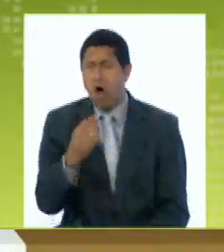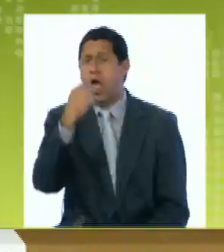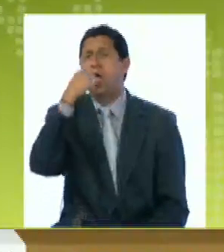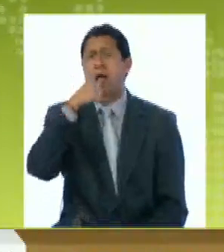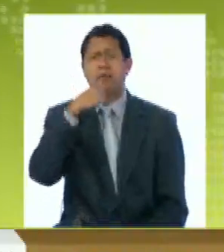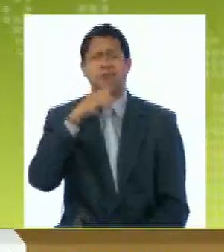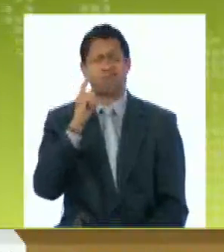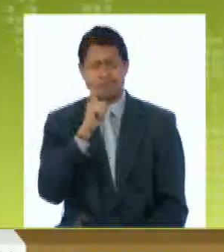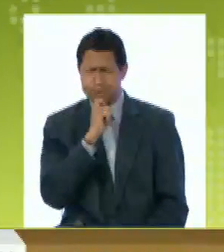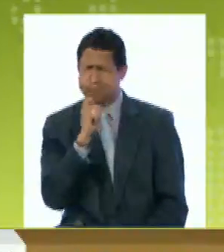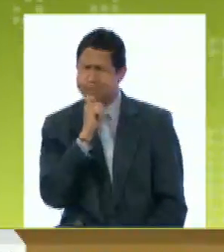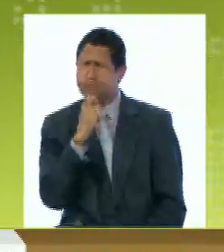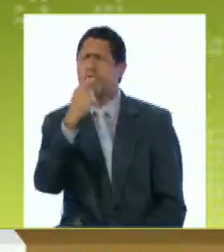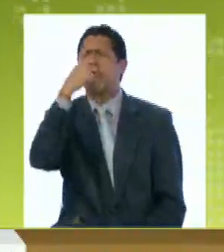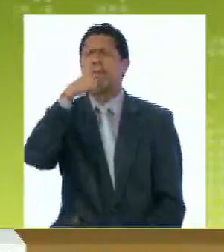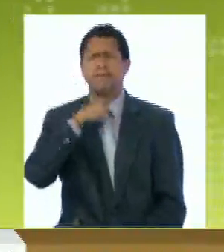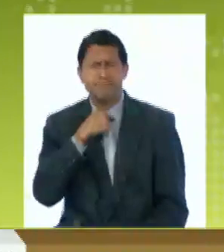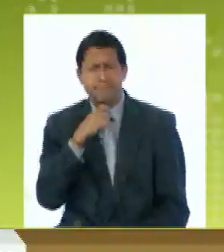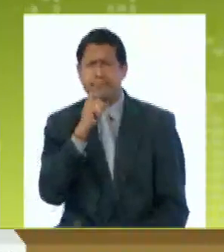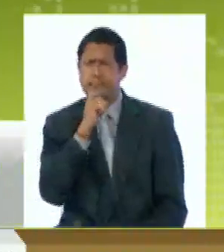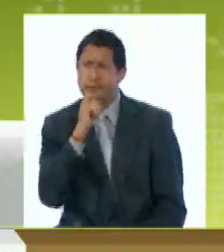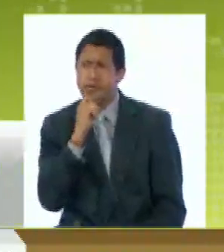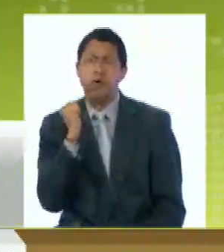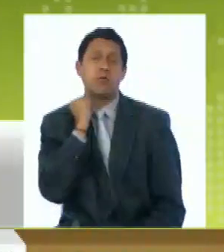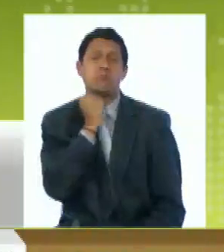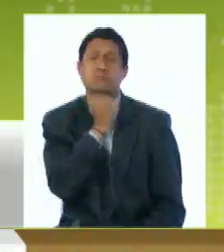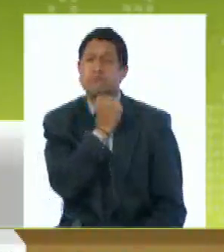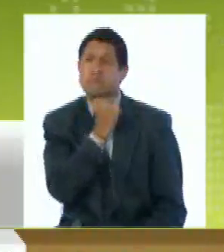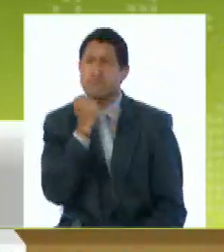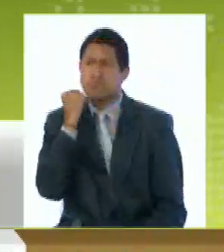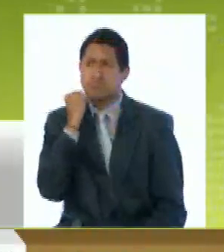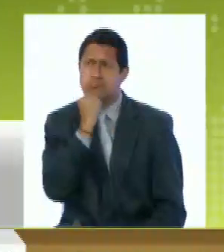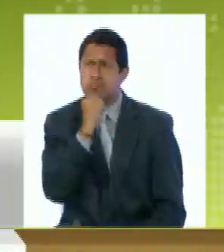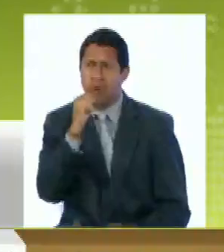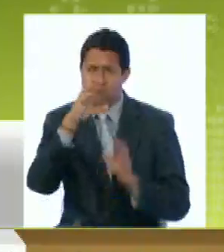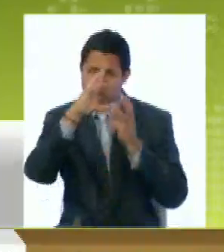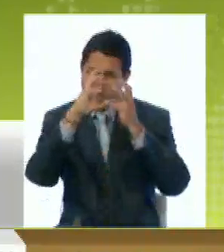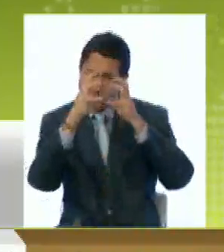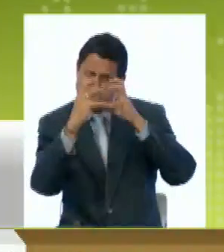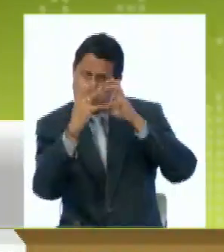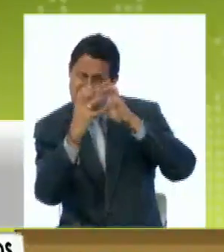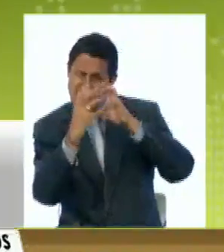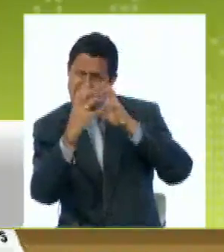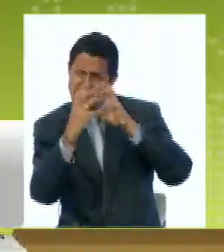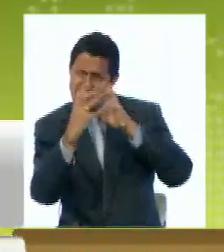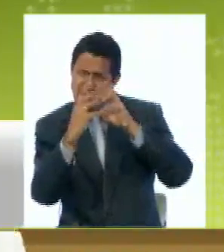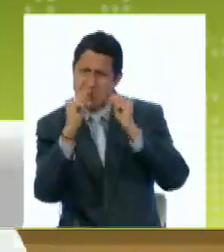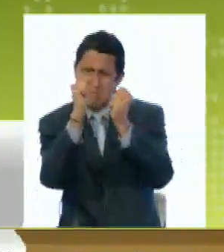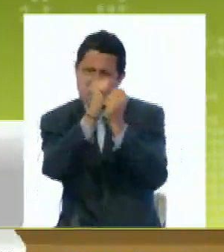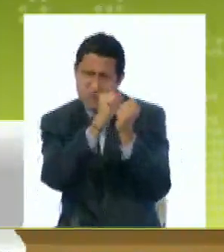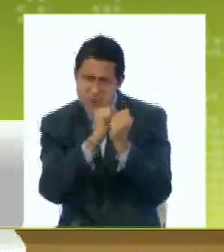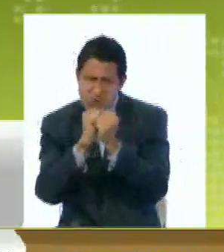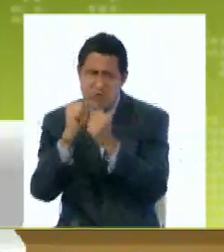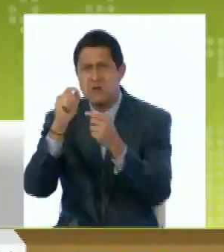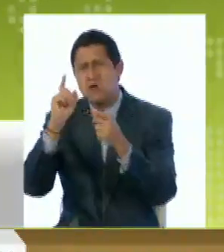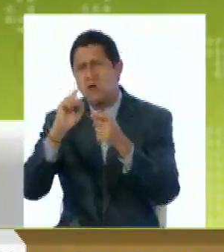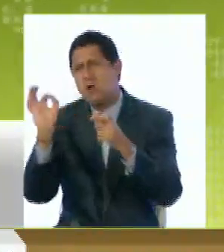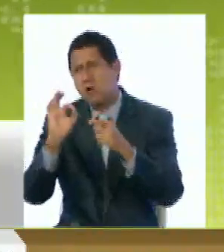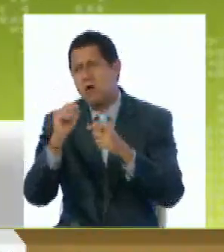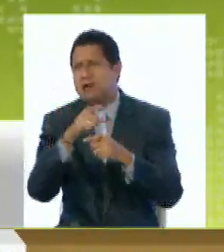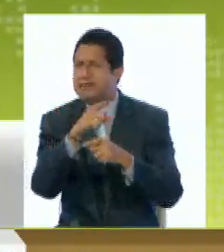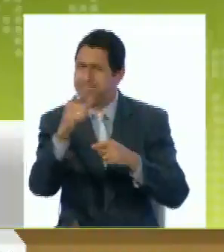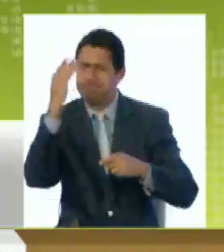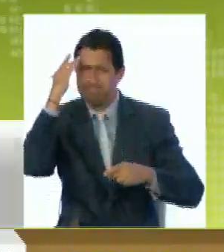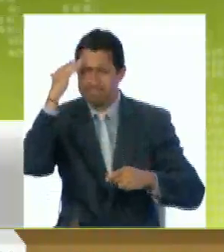y que cuando hace el eco en el nódulo no está bien definido en el eco tiene micro calcificaciones o sea